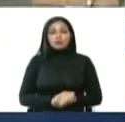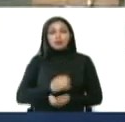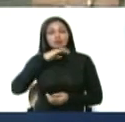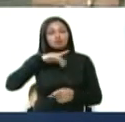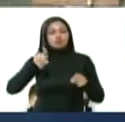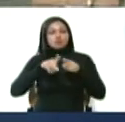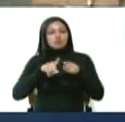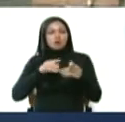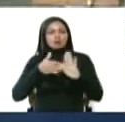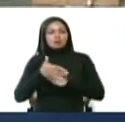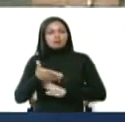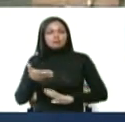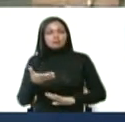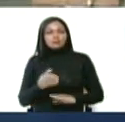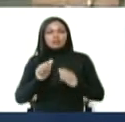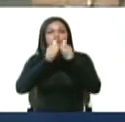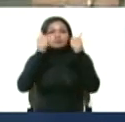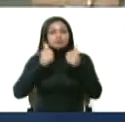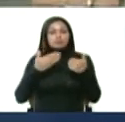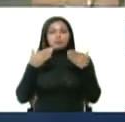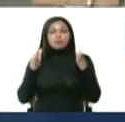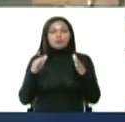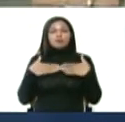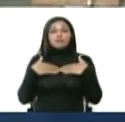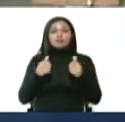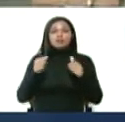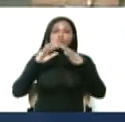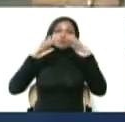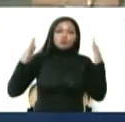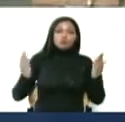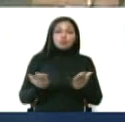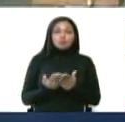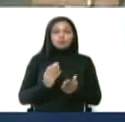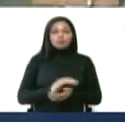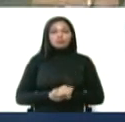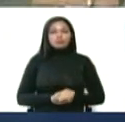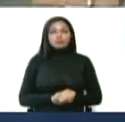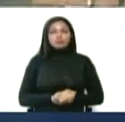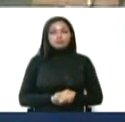historia de los sistemas públicos de salud del mundo,